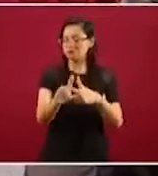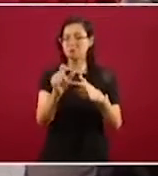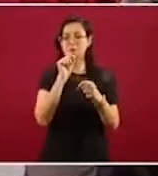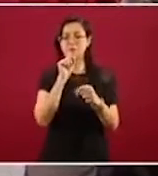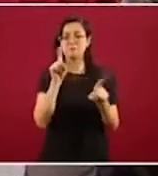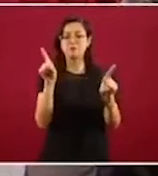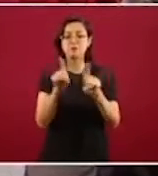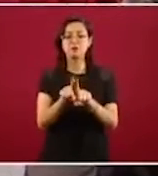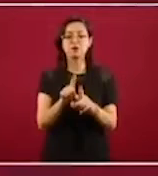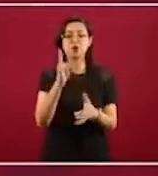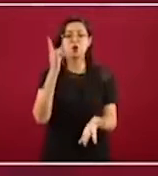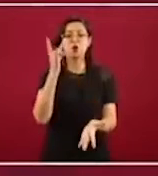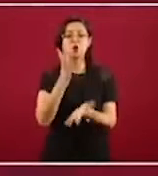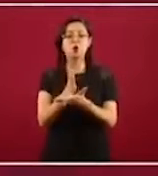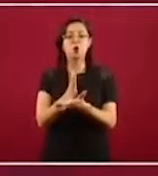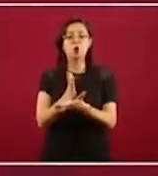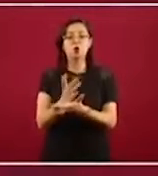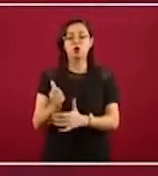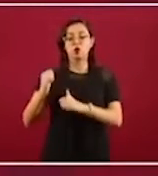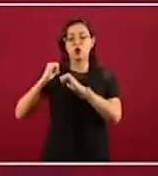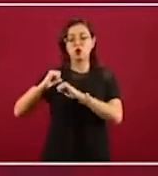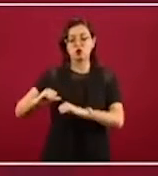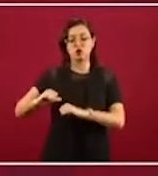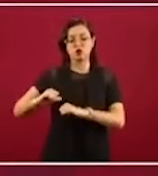para los altos funcionarios públicos